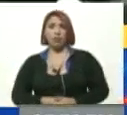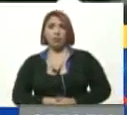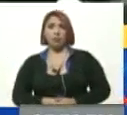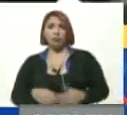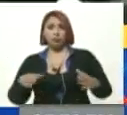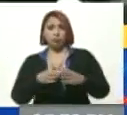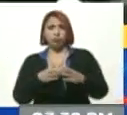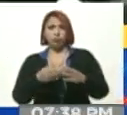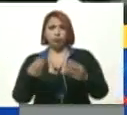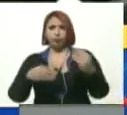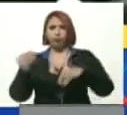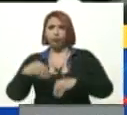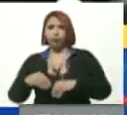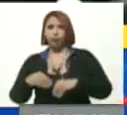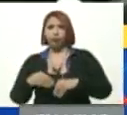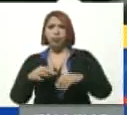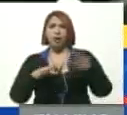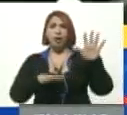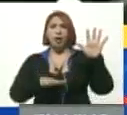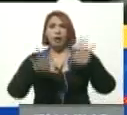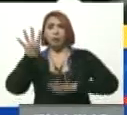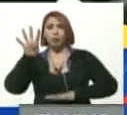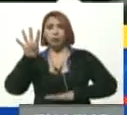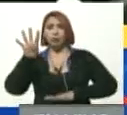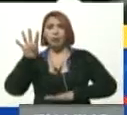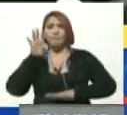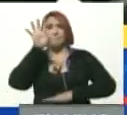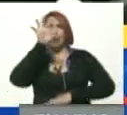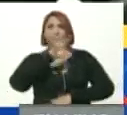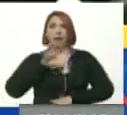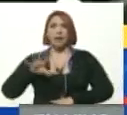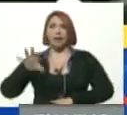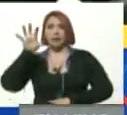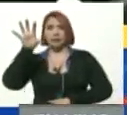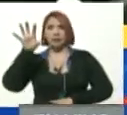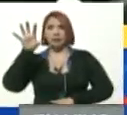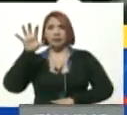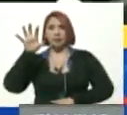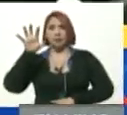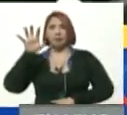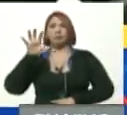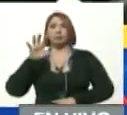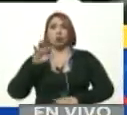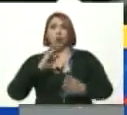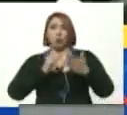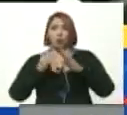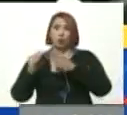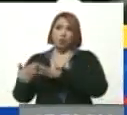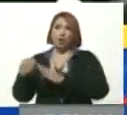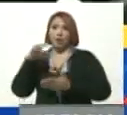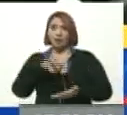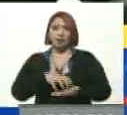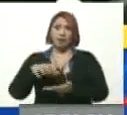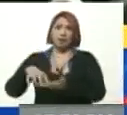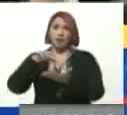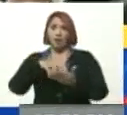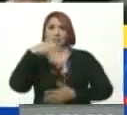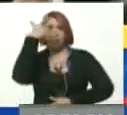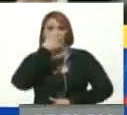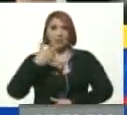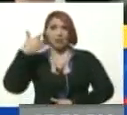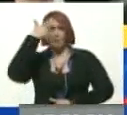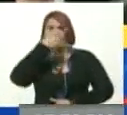conjunto de los 14 países de la Comunidad de Estados de África Occidental, el CEDAW, sacó dos